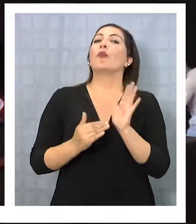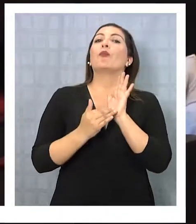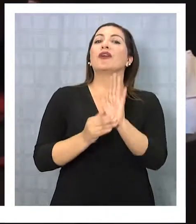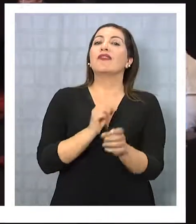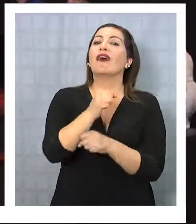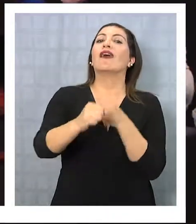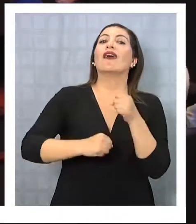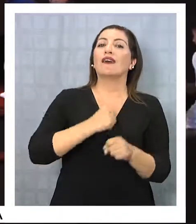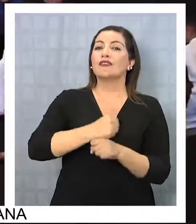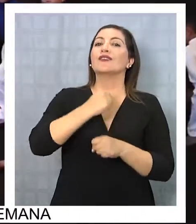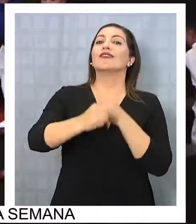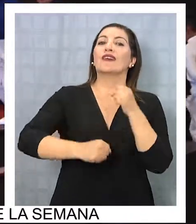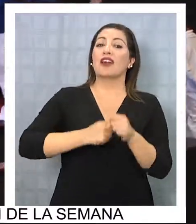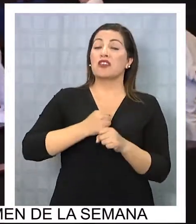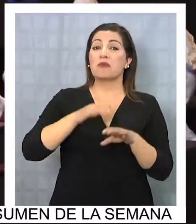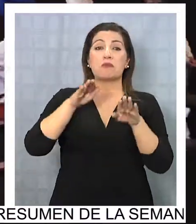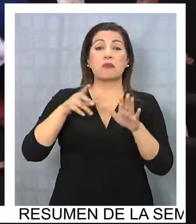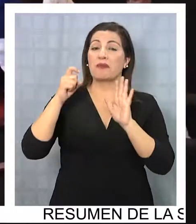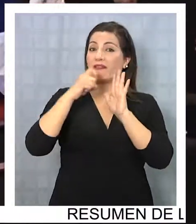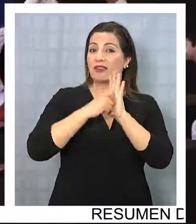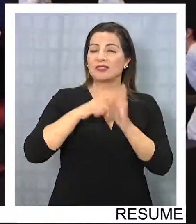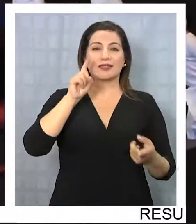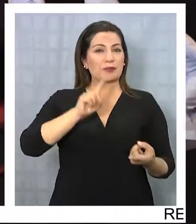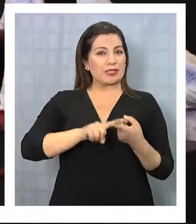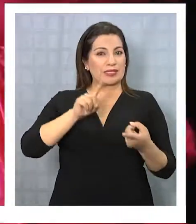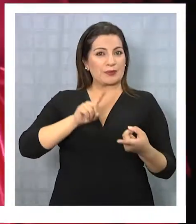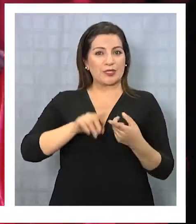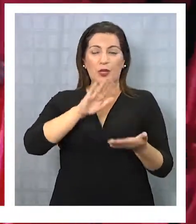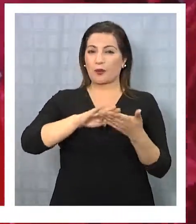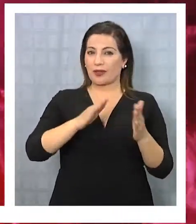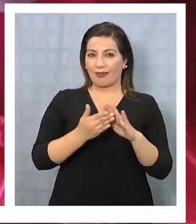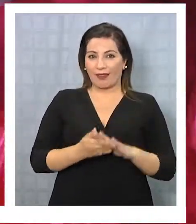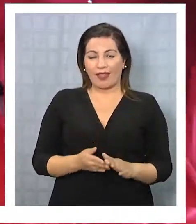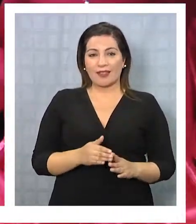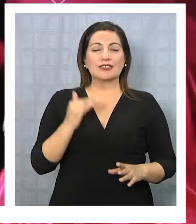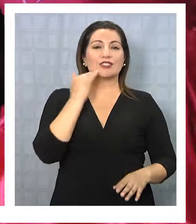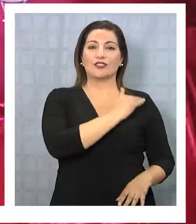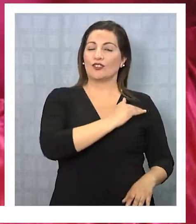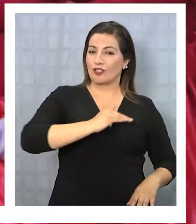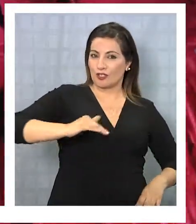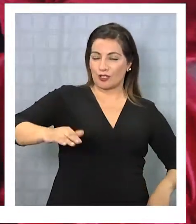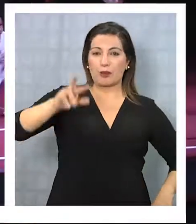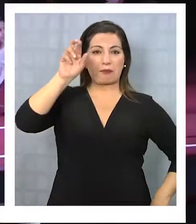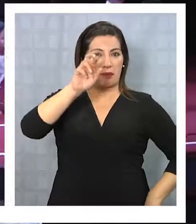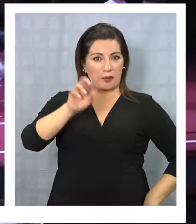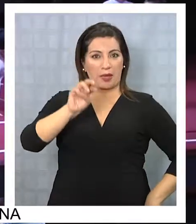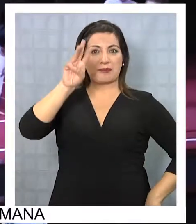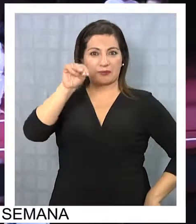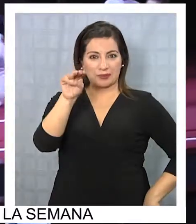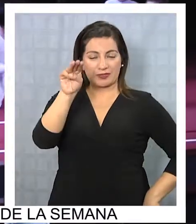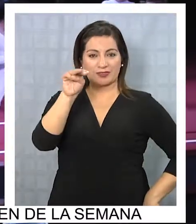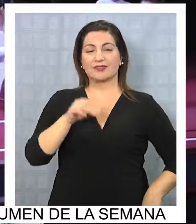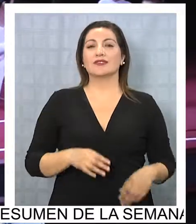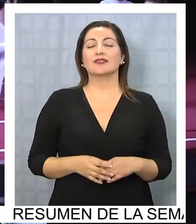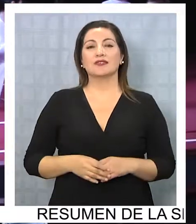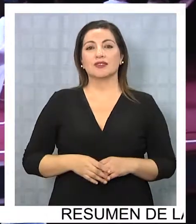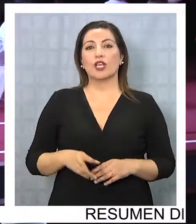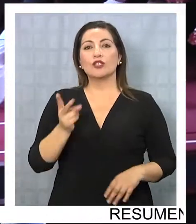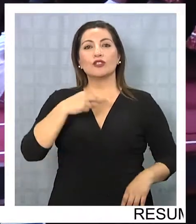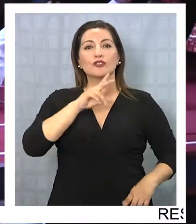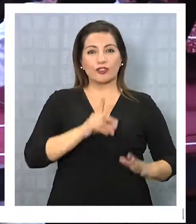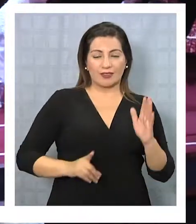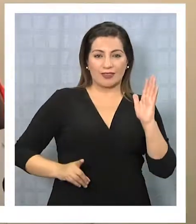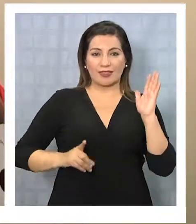cada año en esta época, con la participación de la comunidad educativa, los niños y sus padres. Estamos